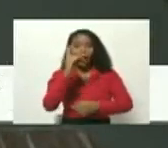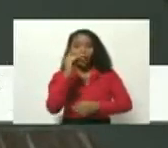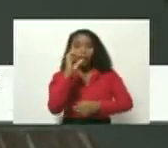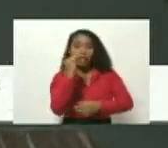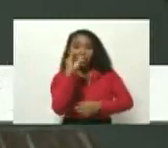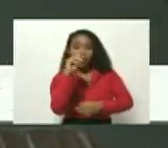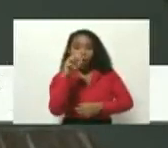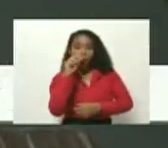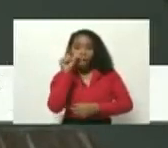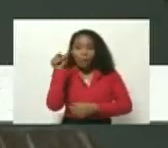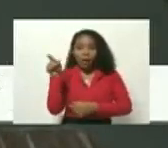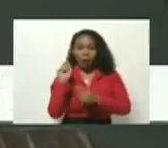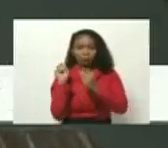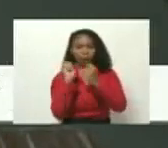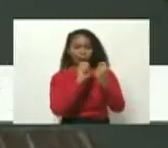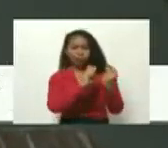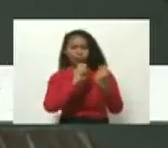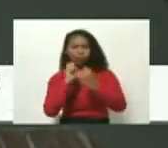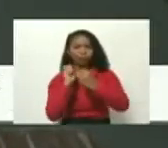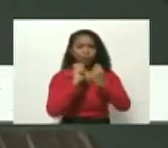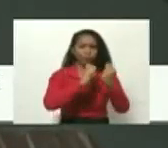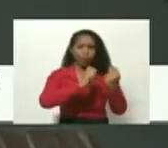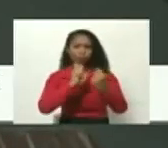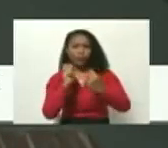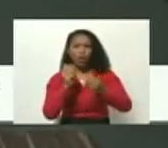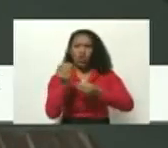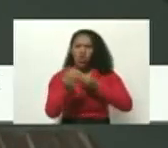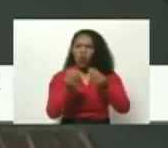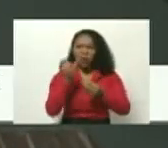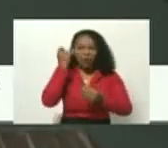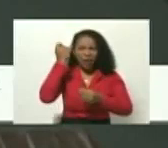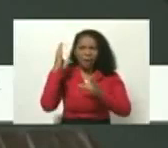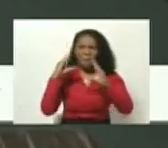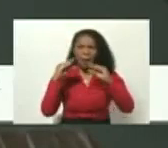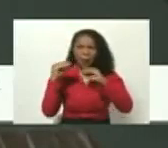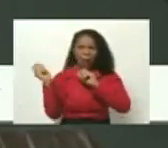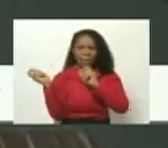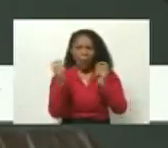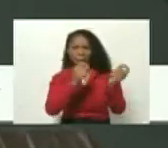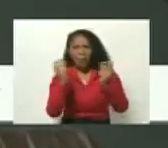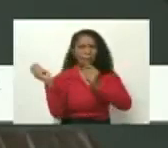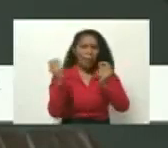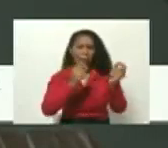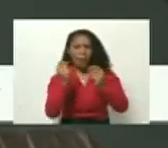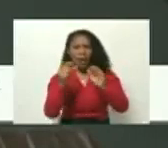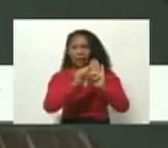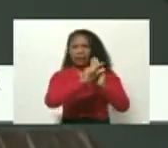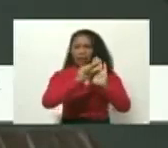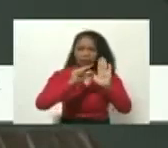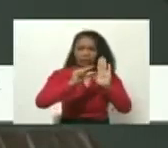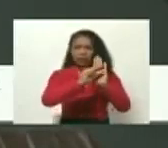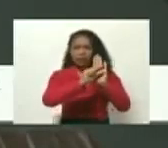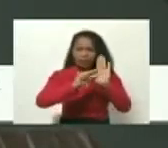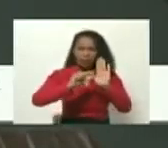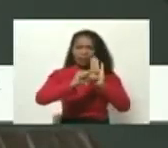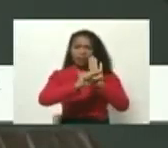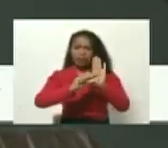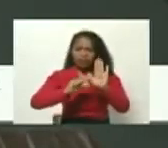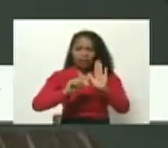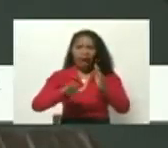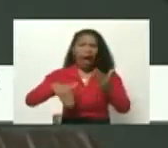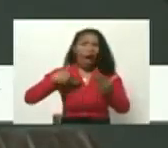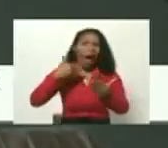se debatía ahí, cómo se argumentaba, se discutían artículo por artículo hasta llegar al